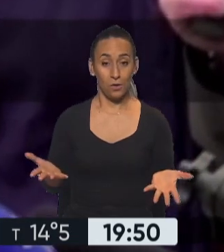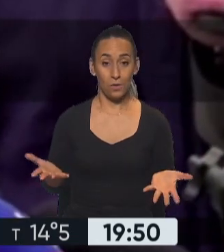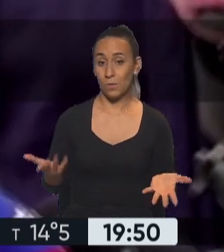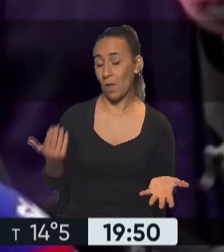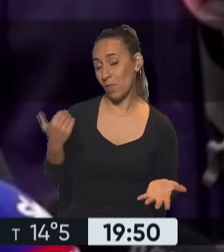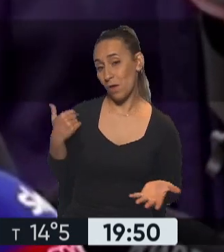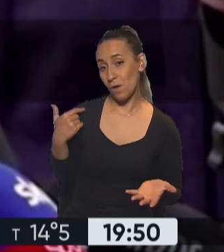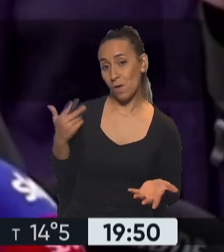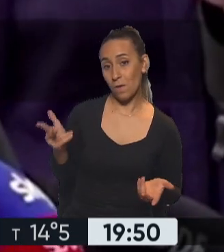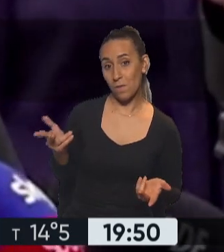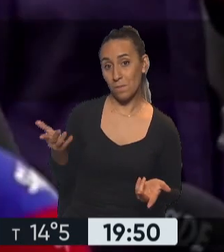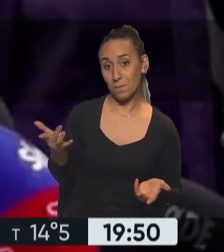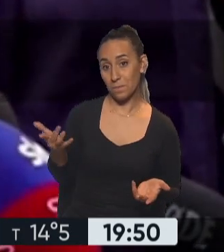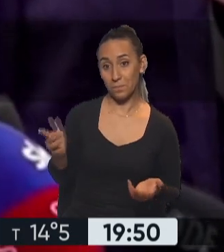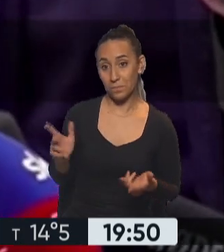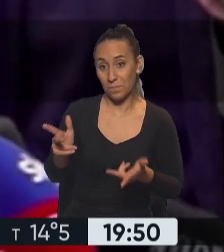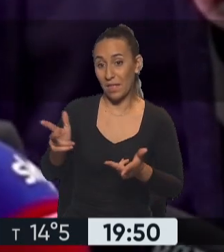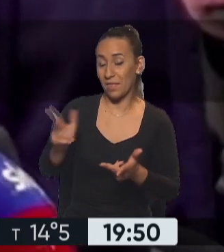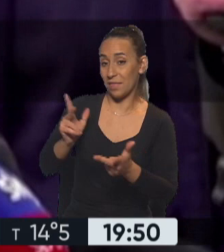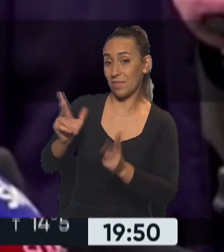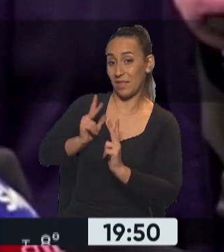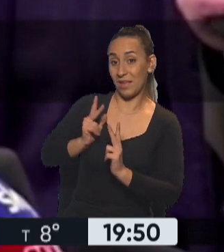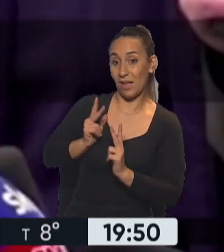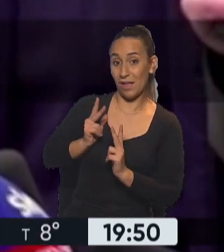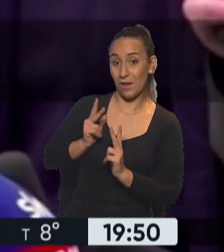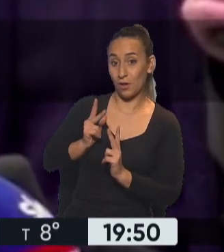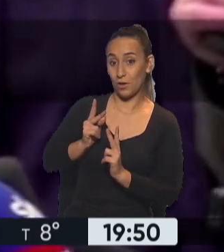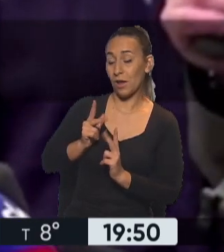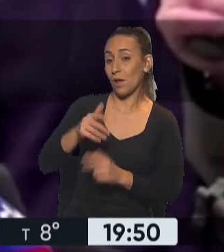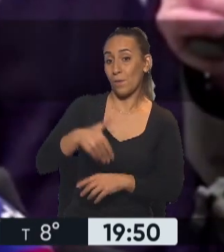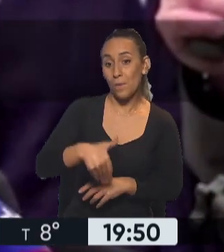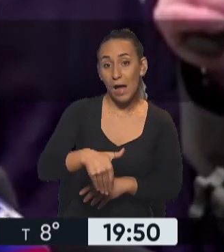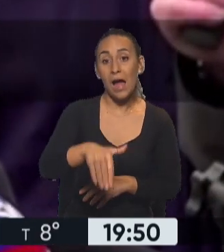create to the status, I think I tell them so